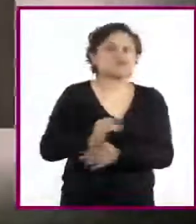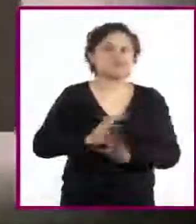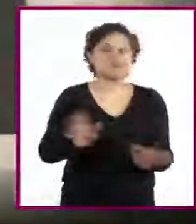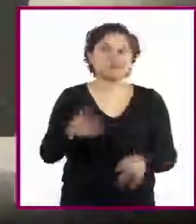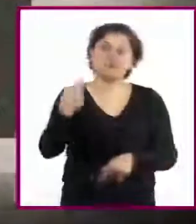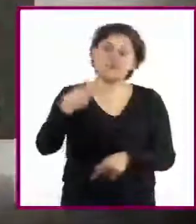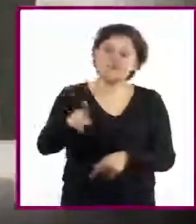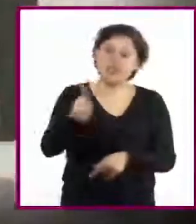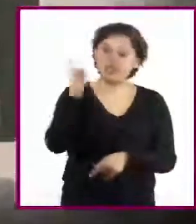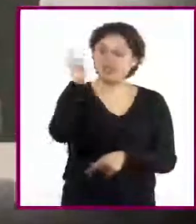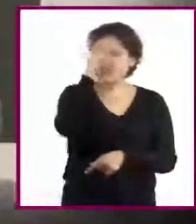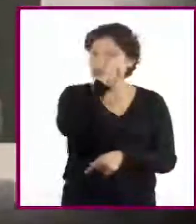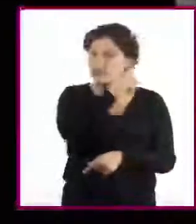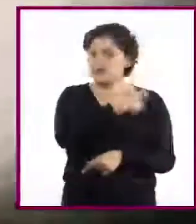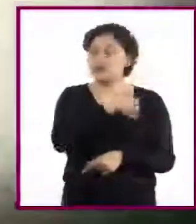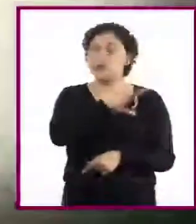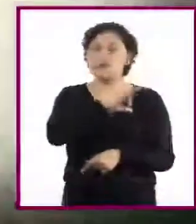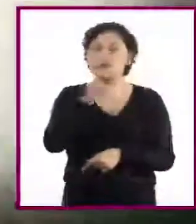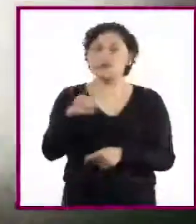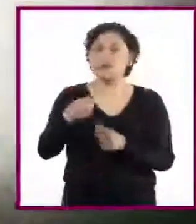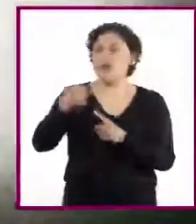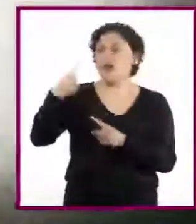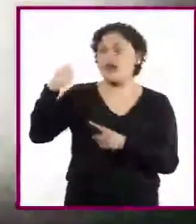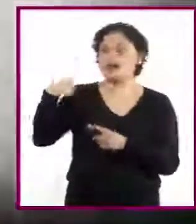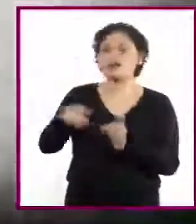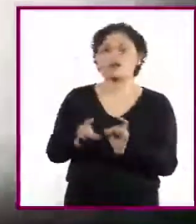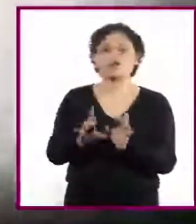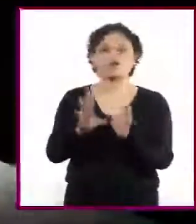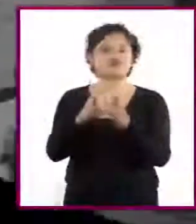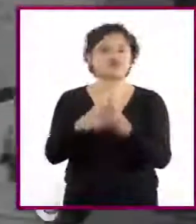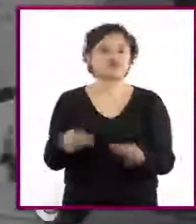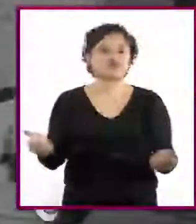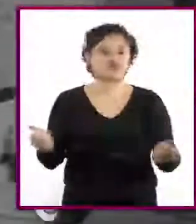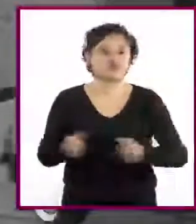arriesgada. Podía volver a fracasar, como en las ocasiones anteriores.